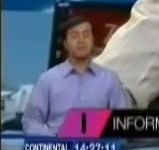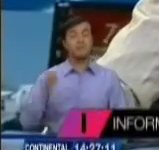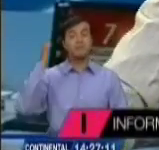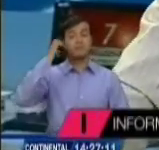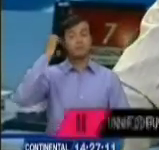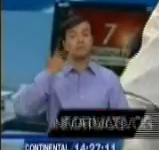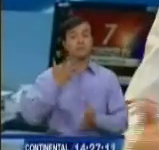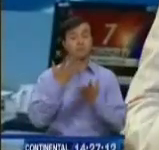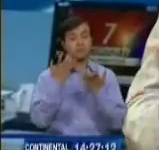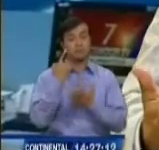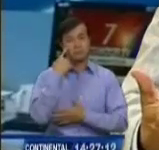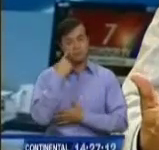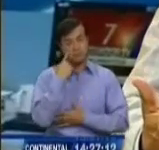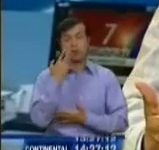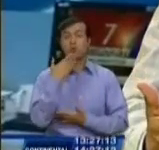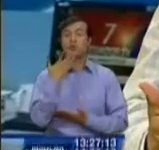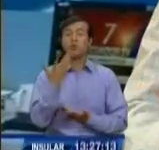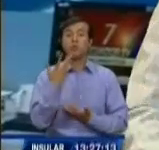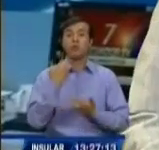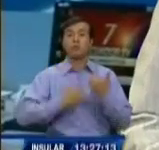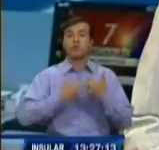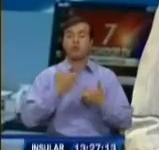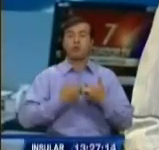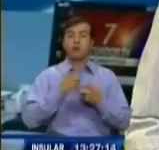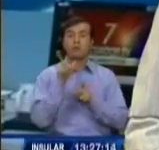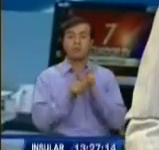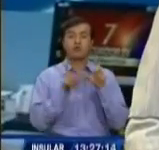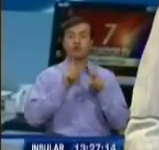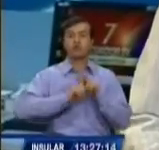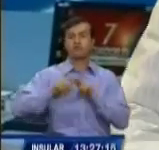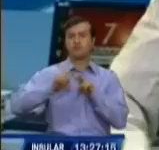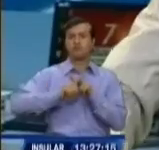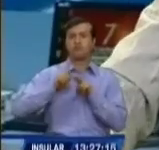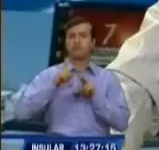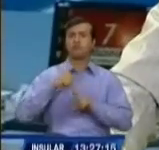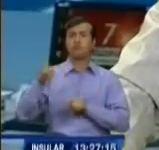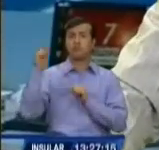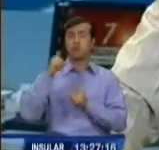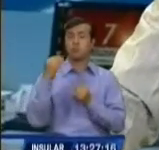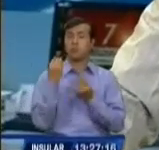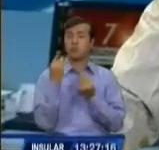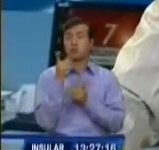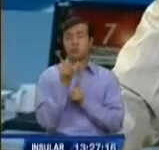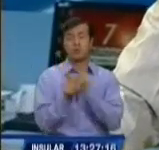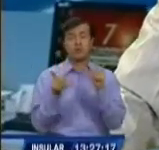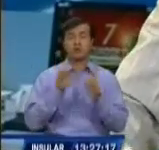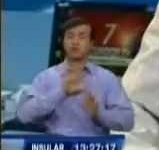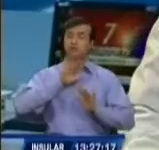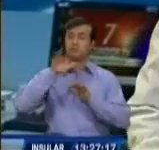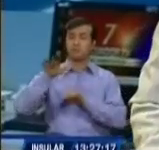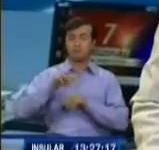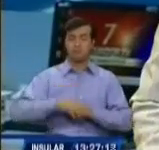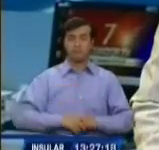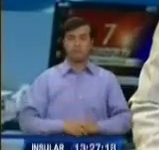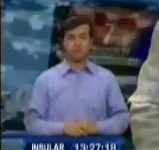Europa busca formas de enfrentar la crisis humanitaria generada por la llegada de miles de